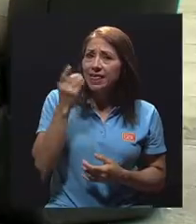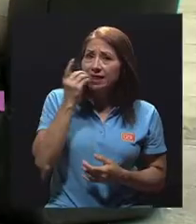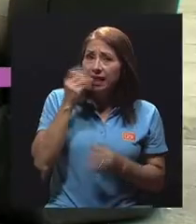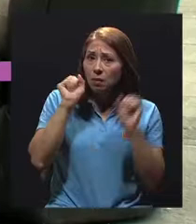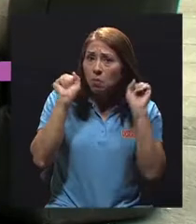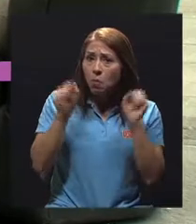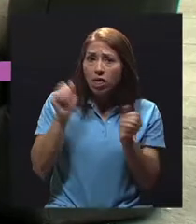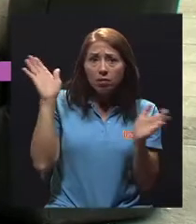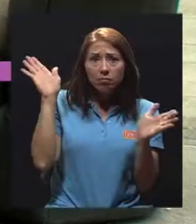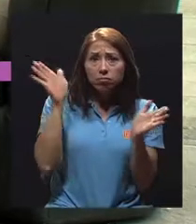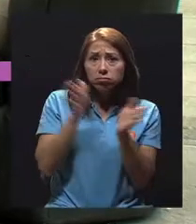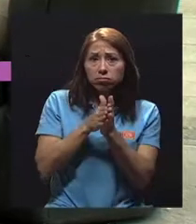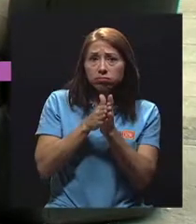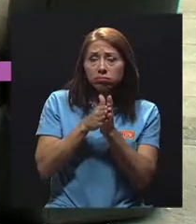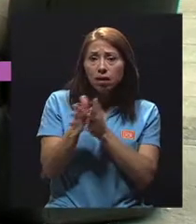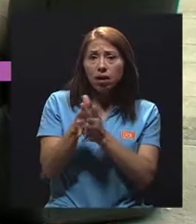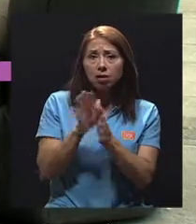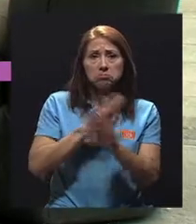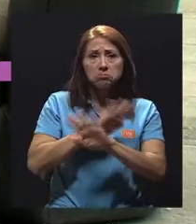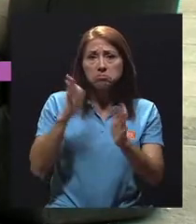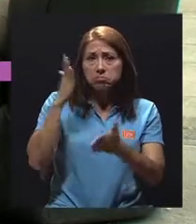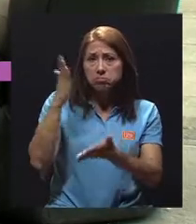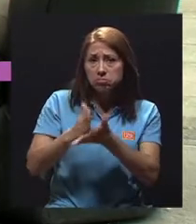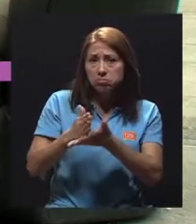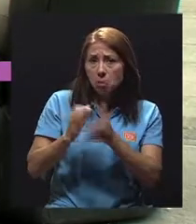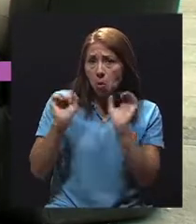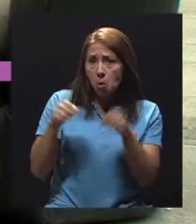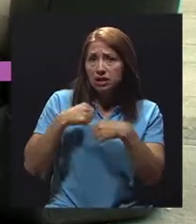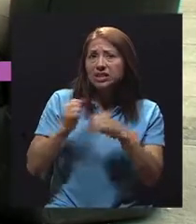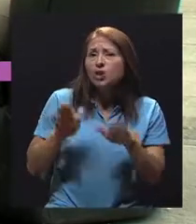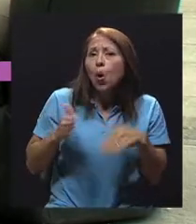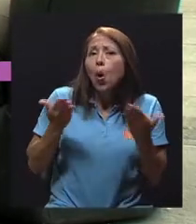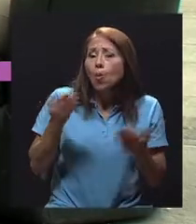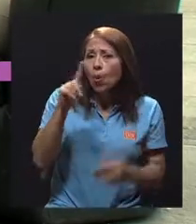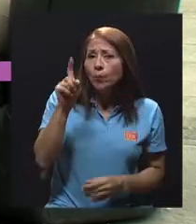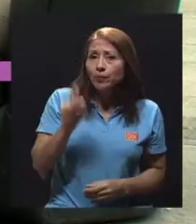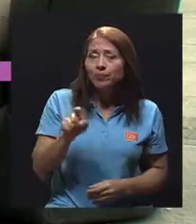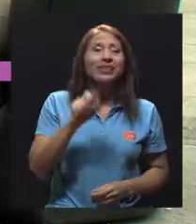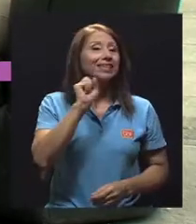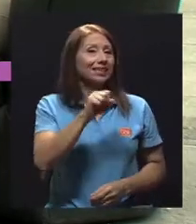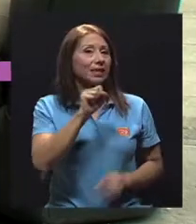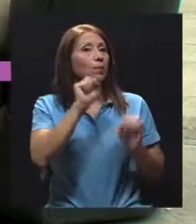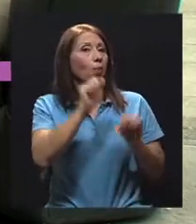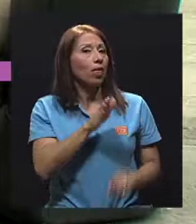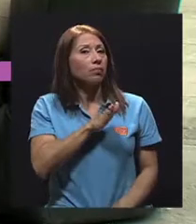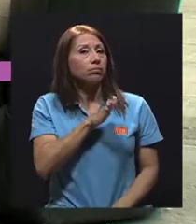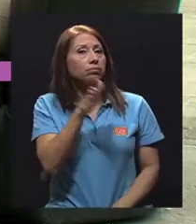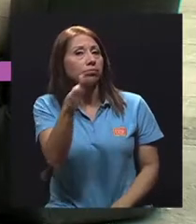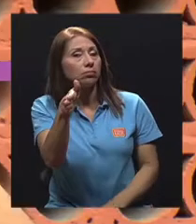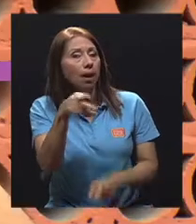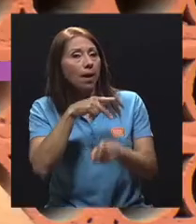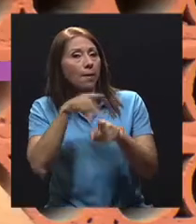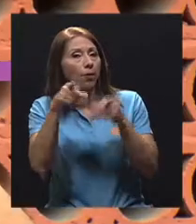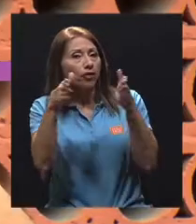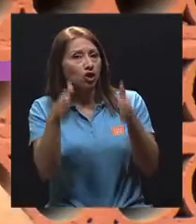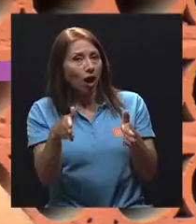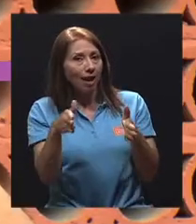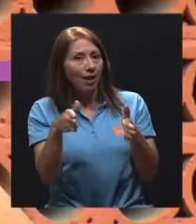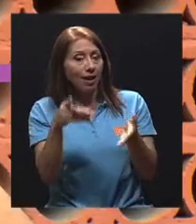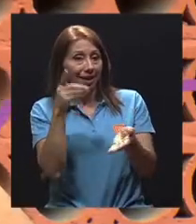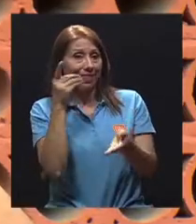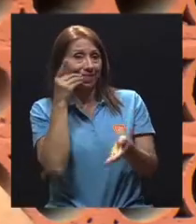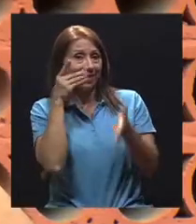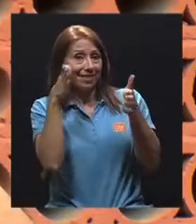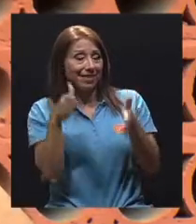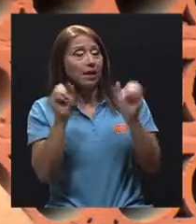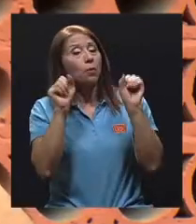puede erradicar, se puede eliminar? Y si es así, ¿cómo se hace? Sí, se puede eliminar con la visita de un profesional, ¿verdad? Para que el profesional